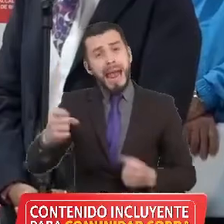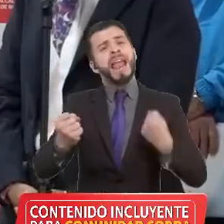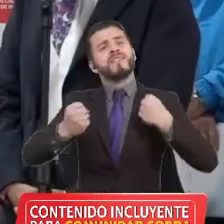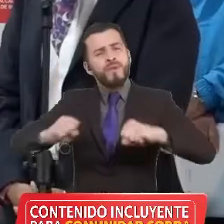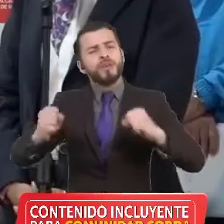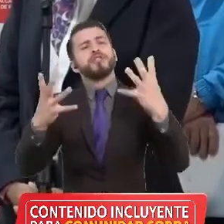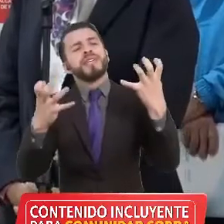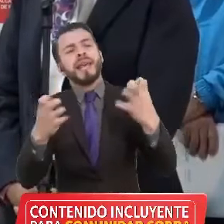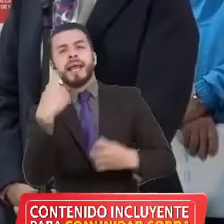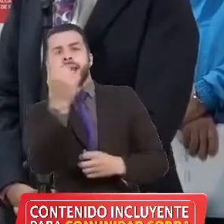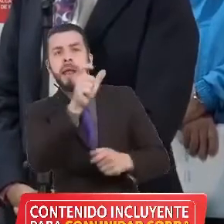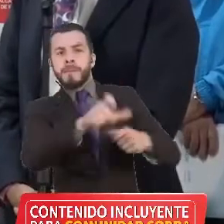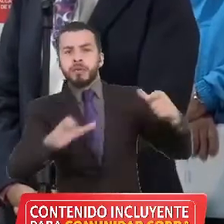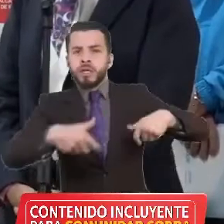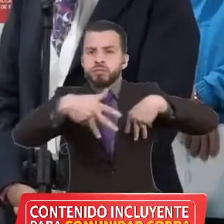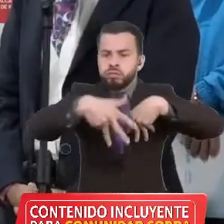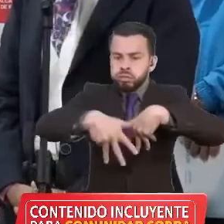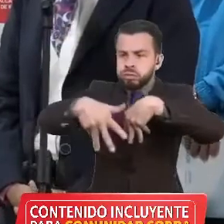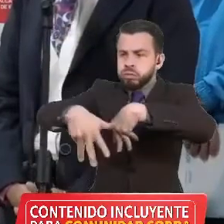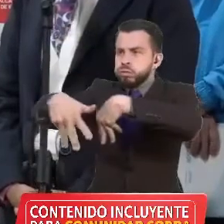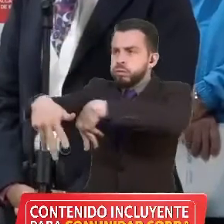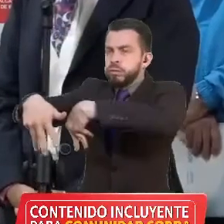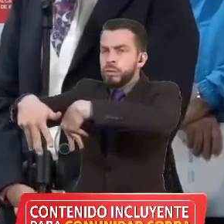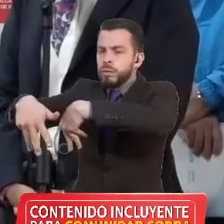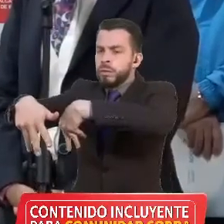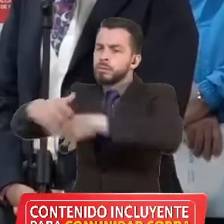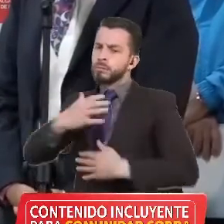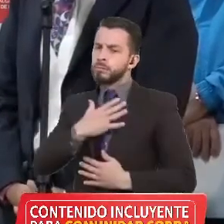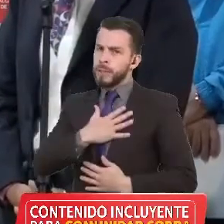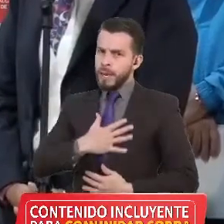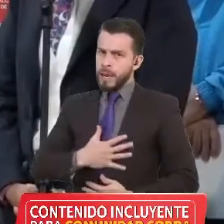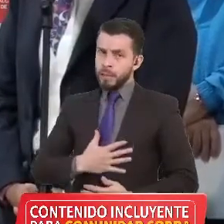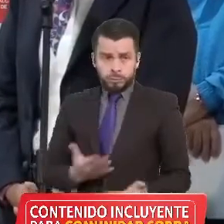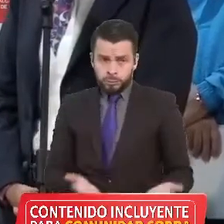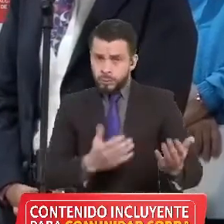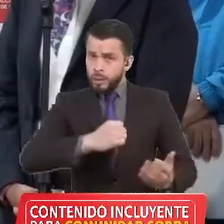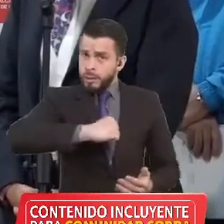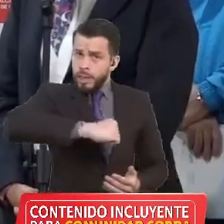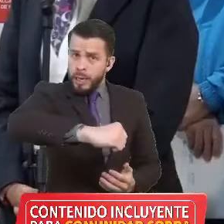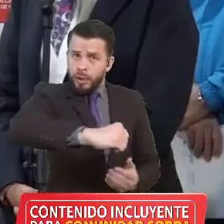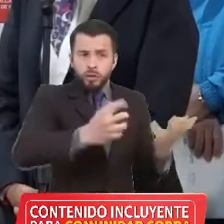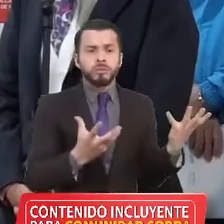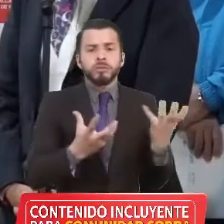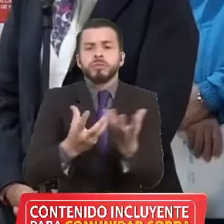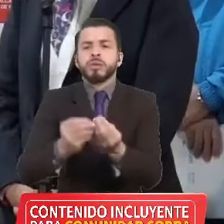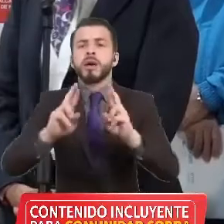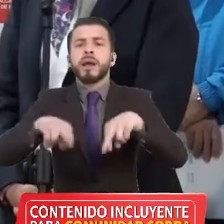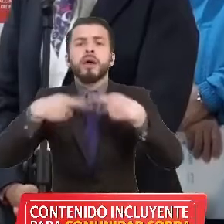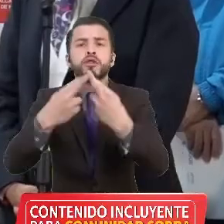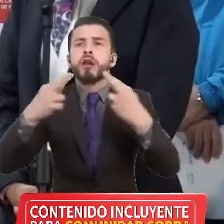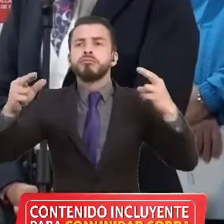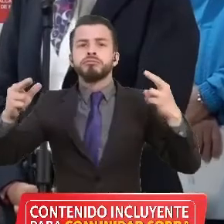para garantizar el derecho a la reunión a la manifestación pacífica